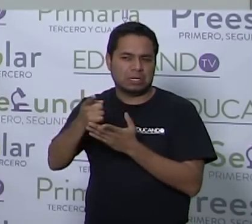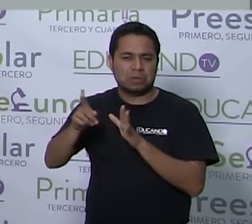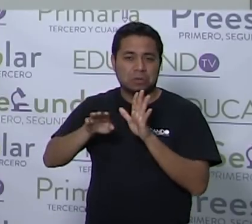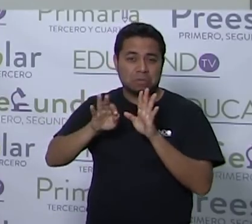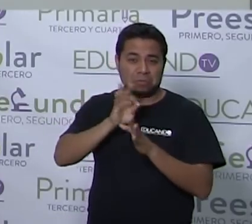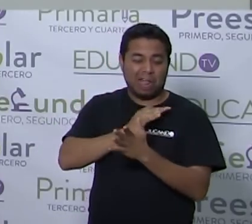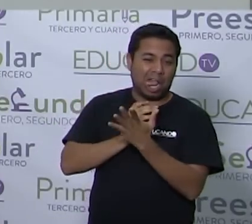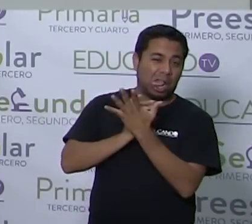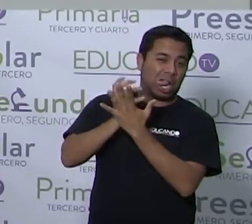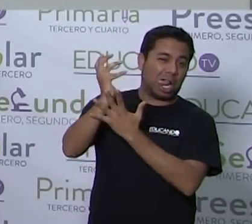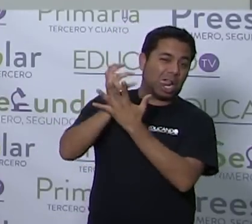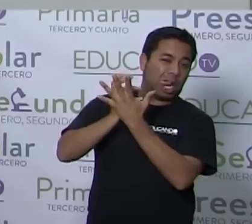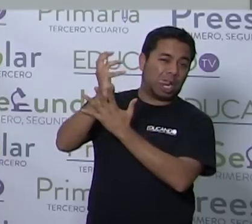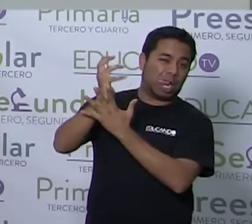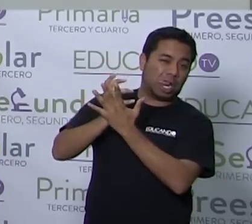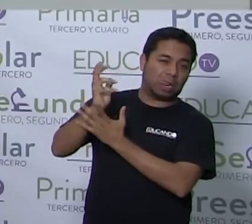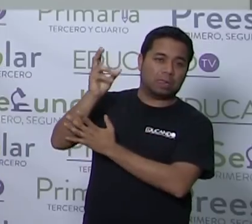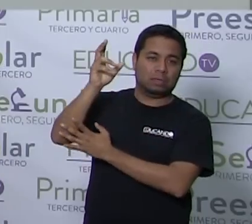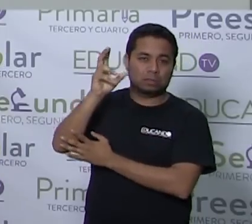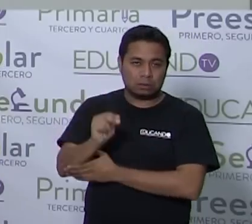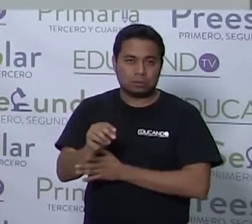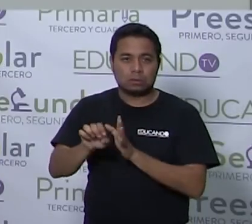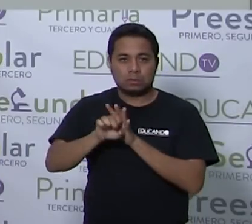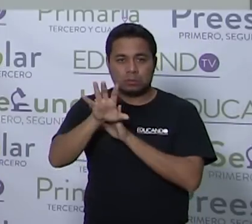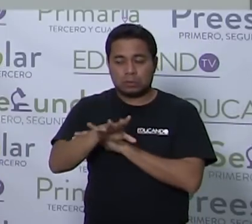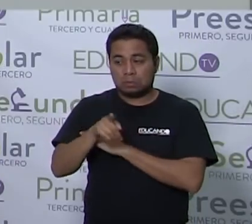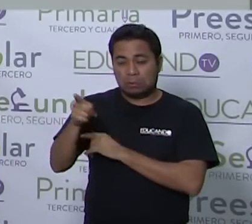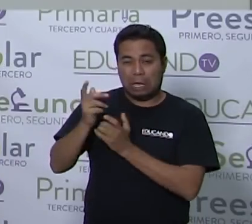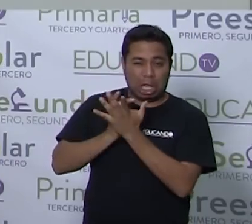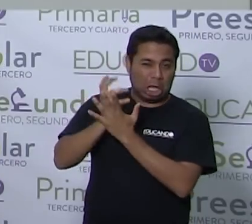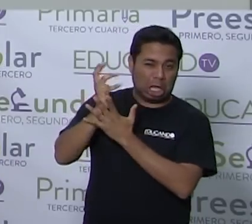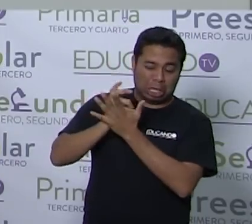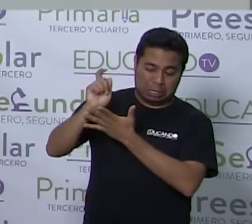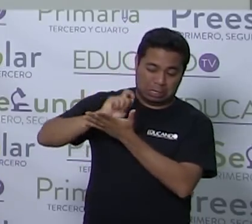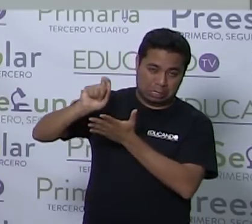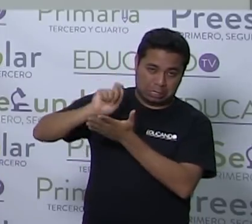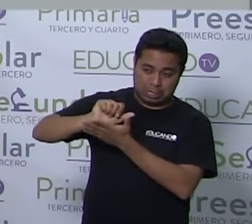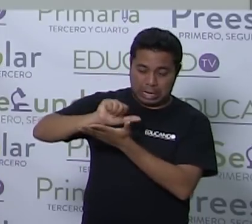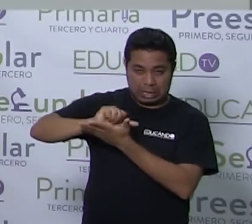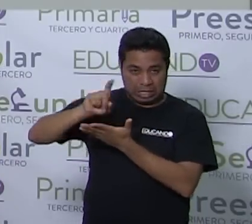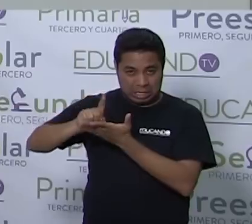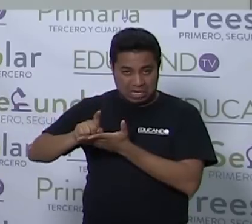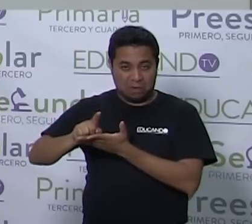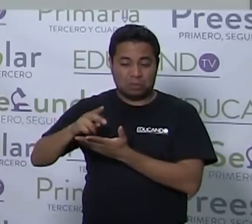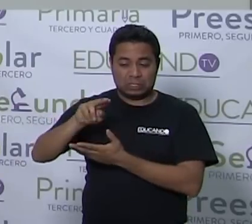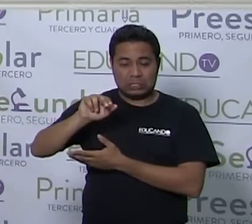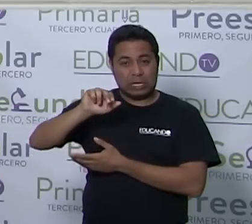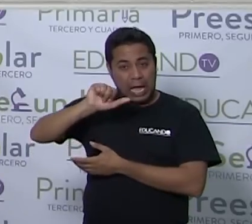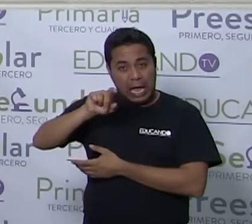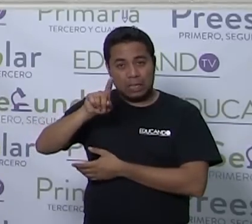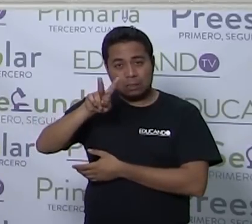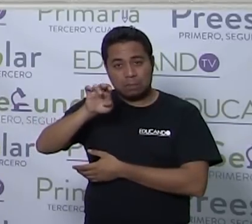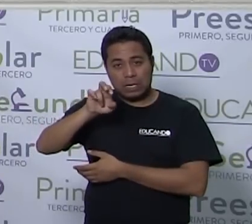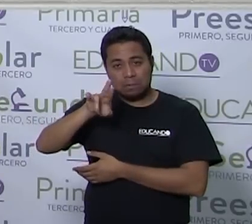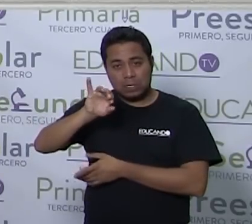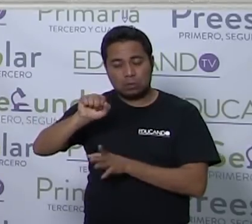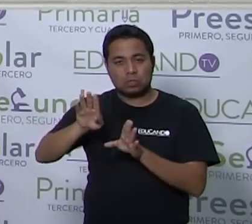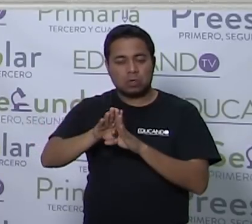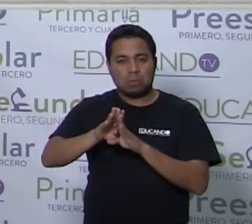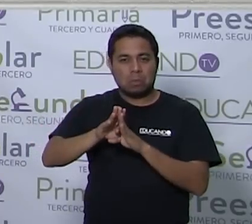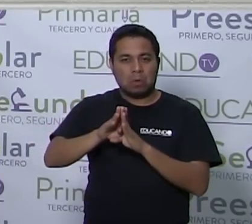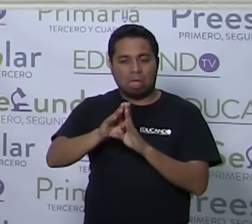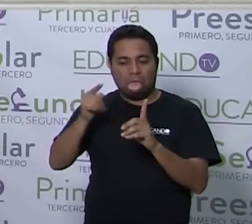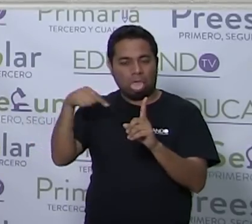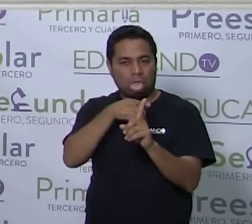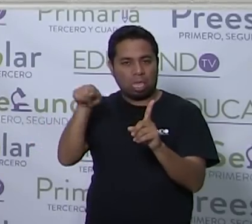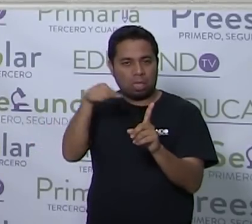exagerar demasiado, porque si exageran demasiado en el uso de adjetivos y en el uso de adverbios también se pierde